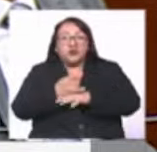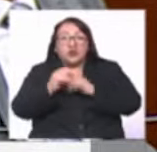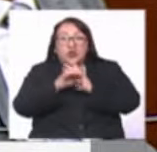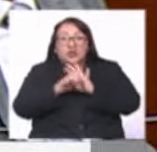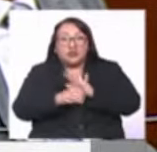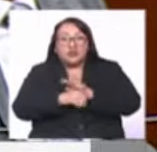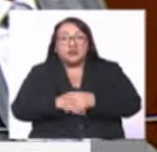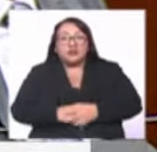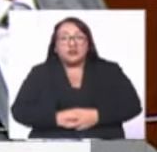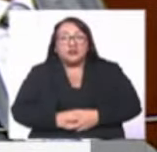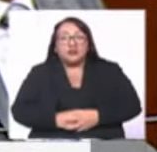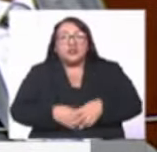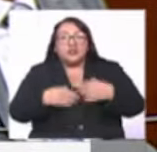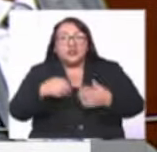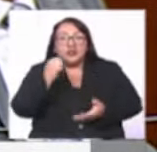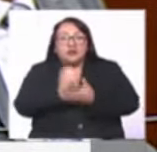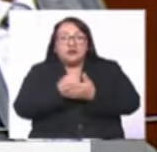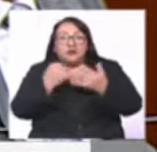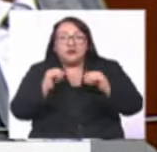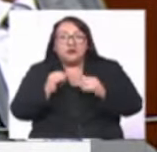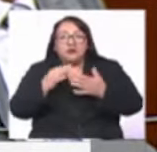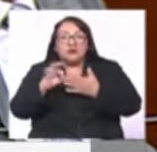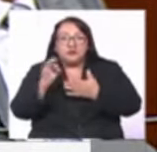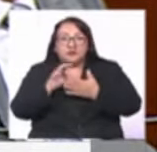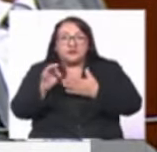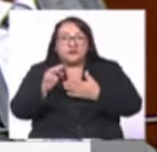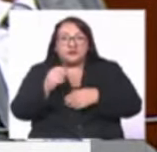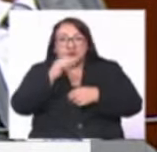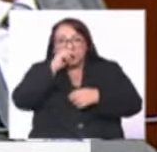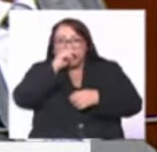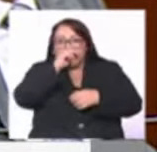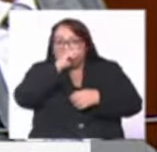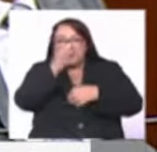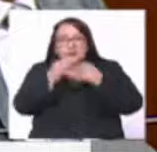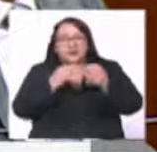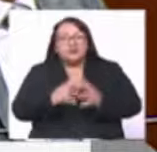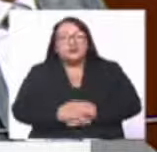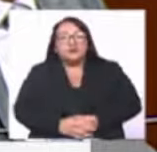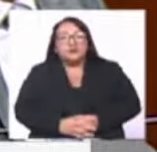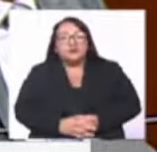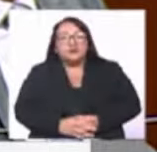constitucionales se aprobó el informe de calificación que declaró lo